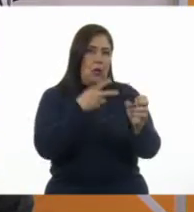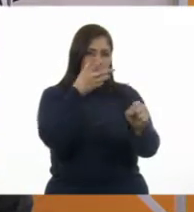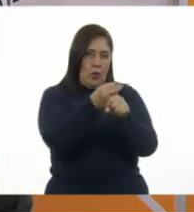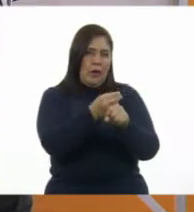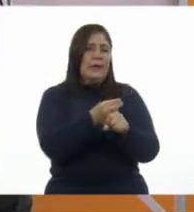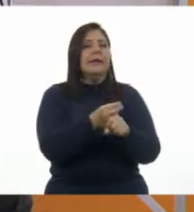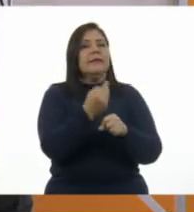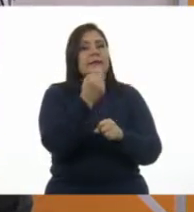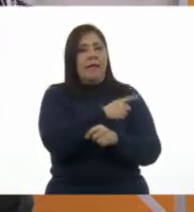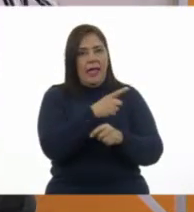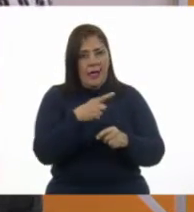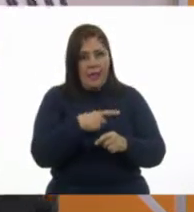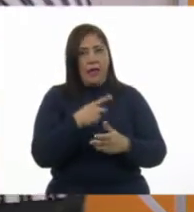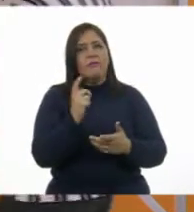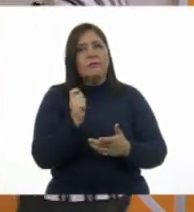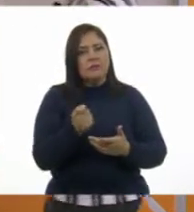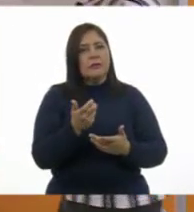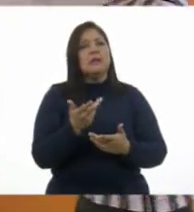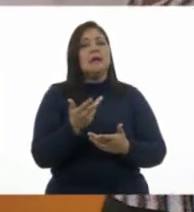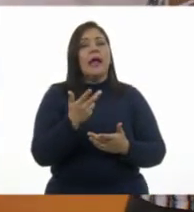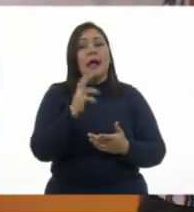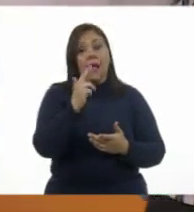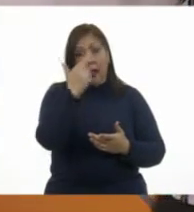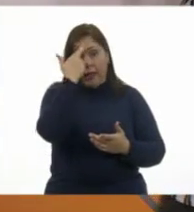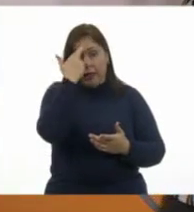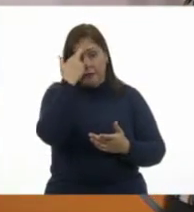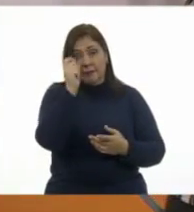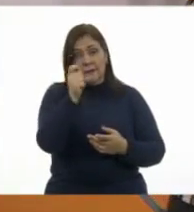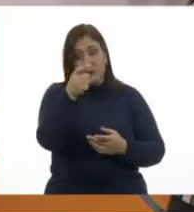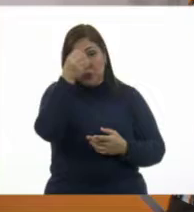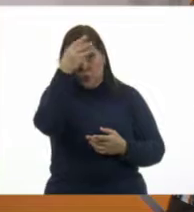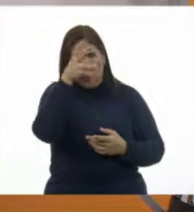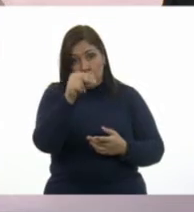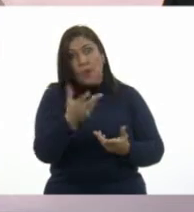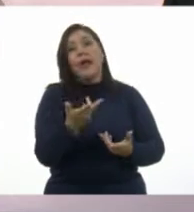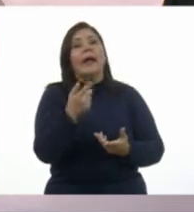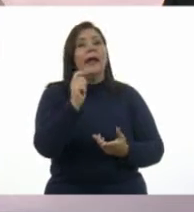Y no se olviden que tenemos que iniciar con